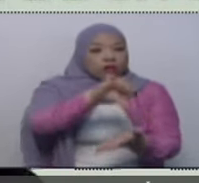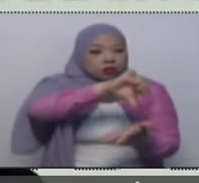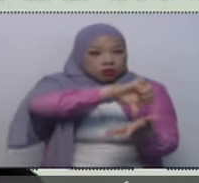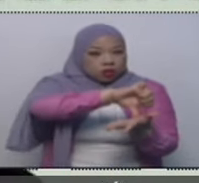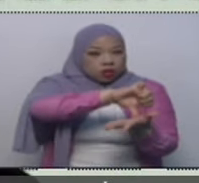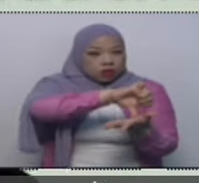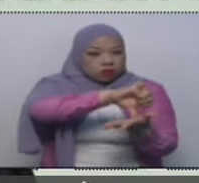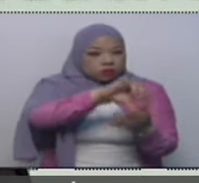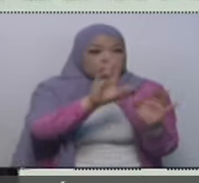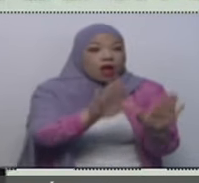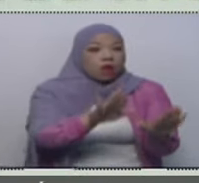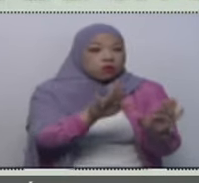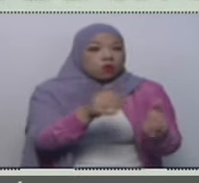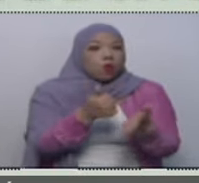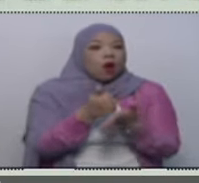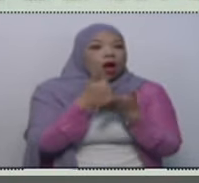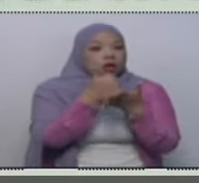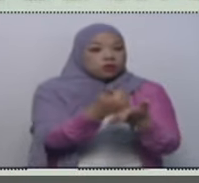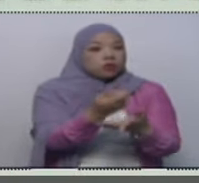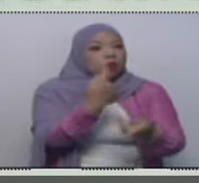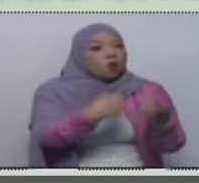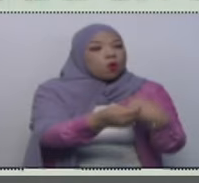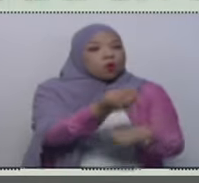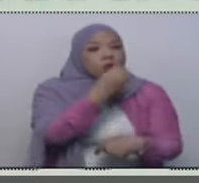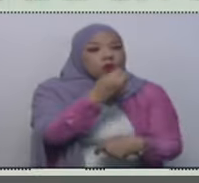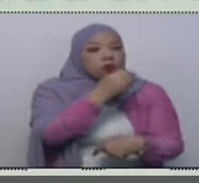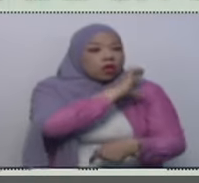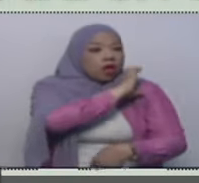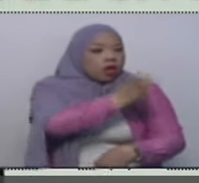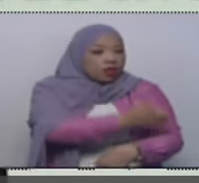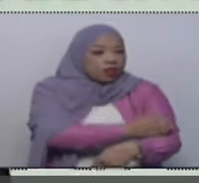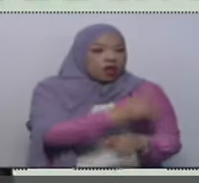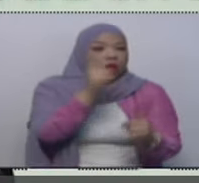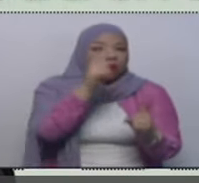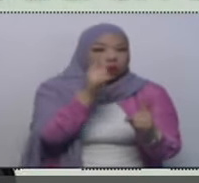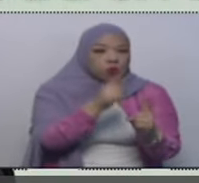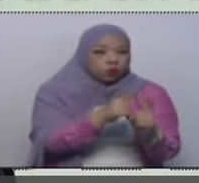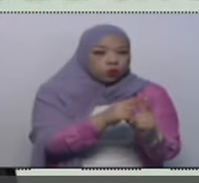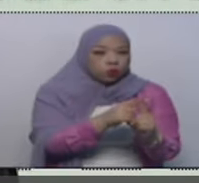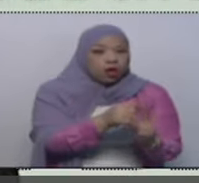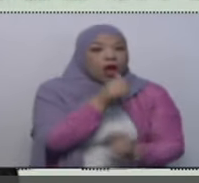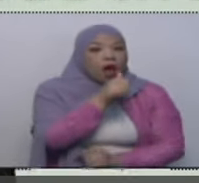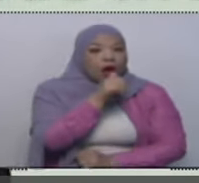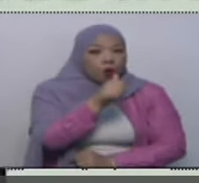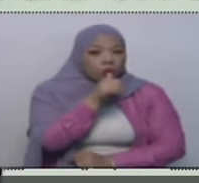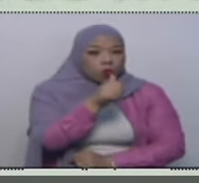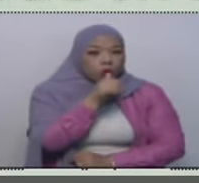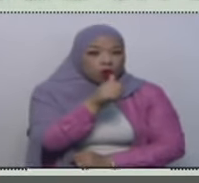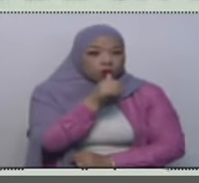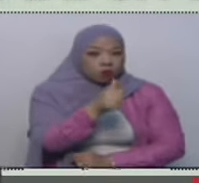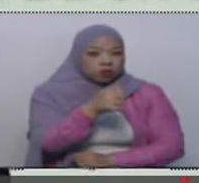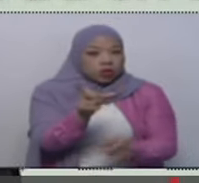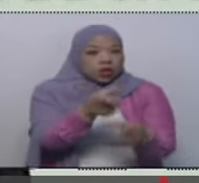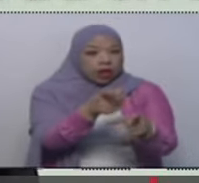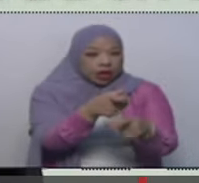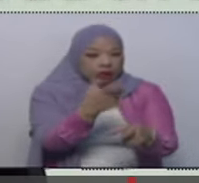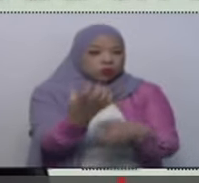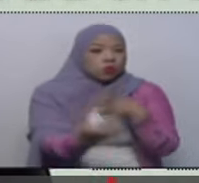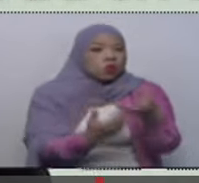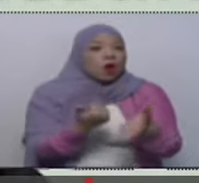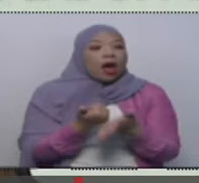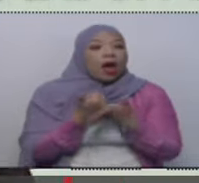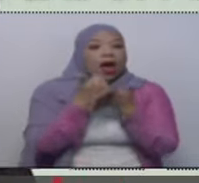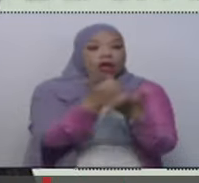Irán para el consumo de energía eléctrica, agua y gas, igual